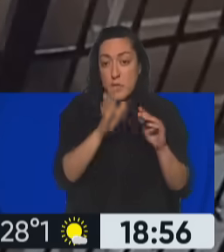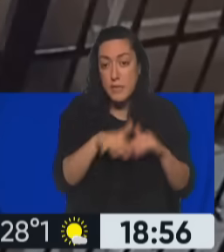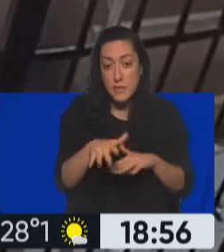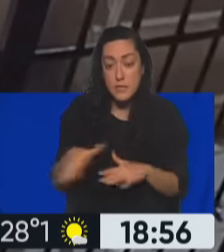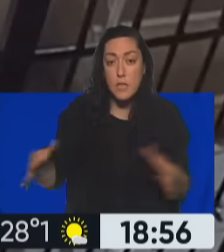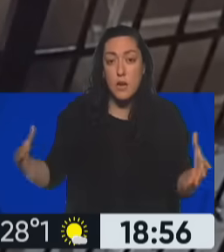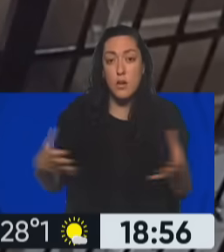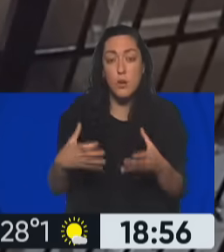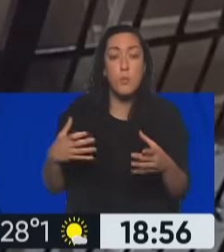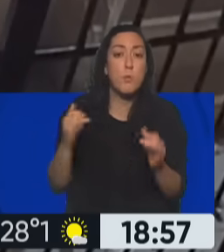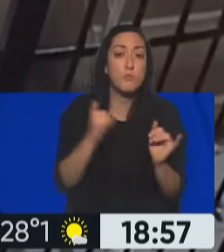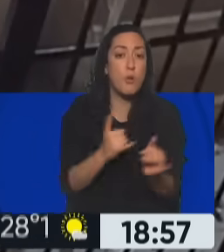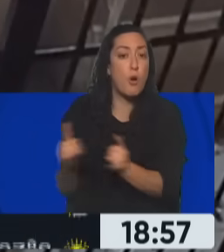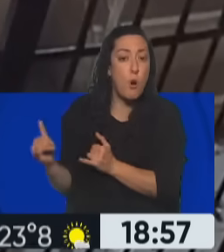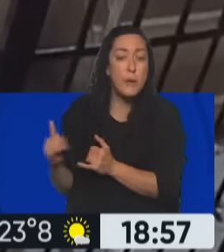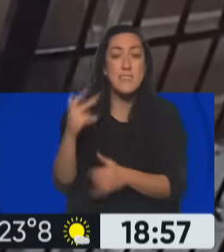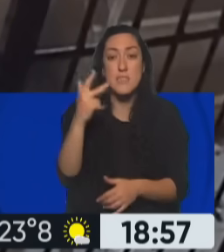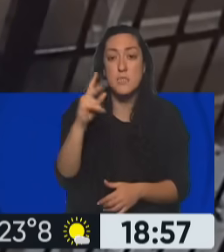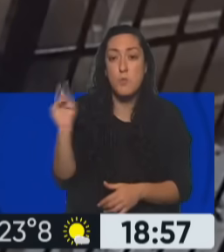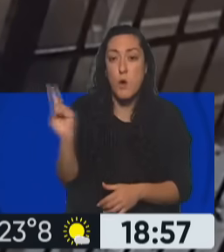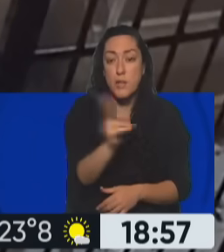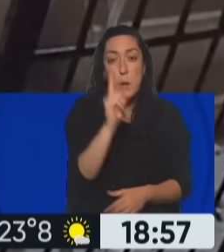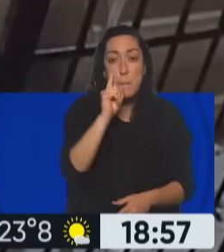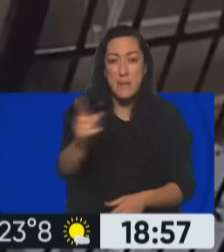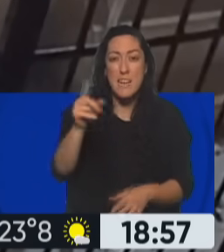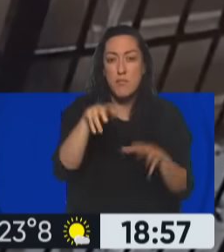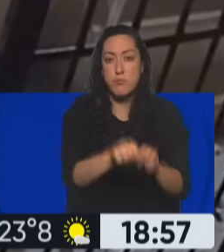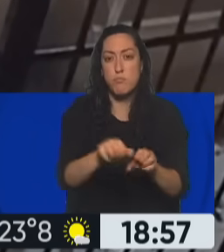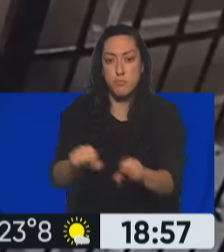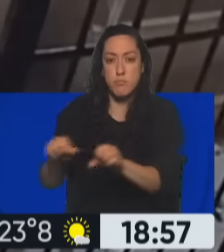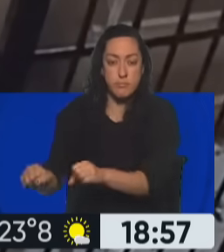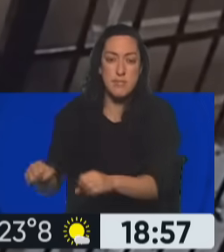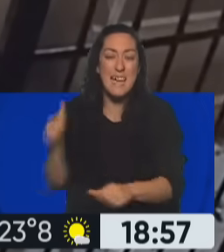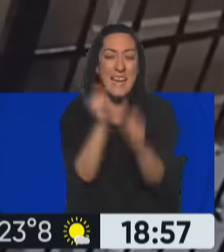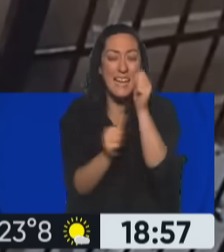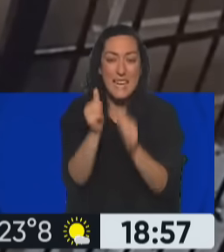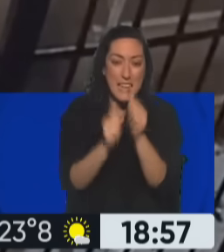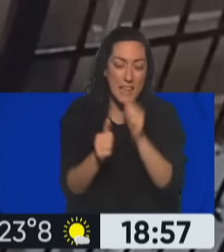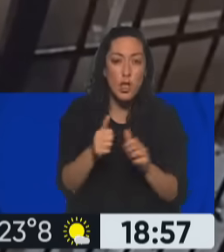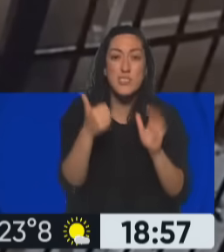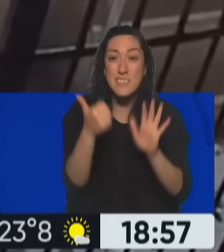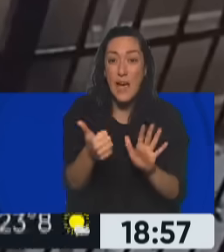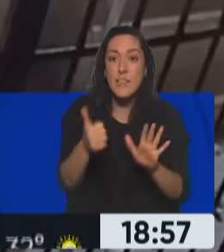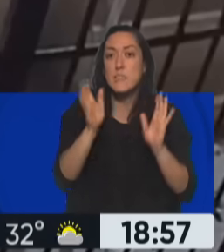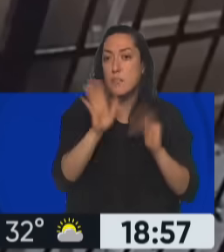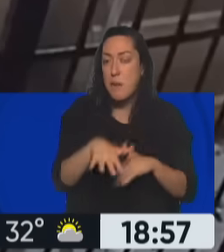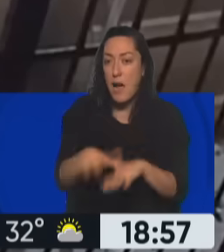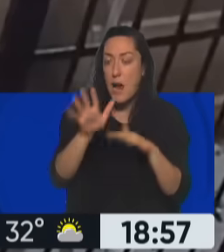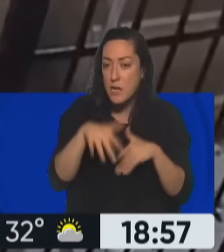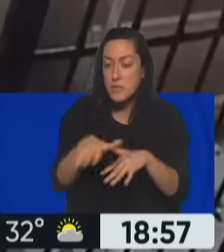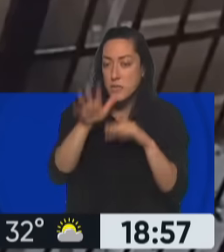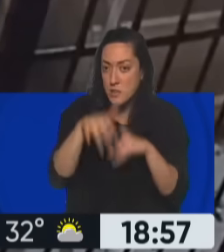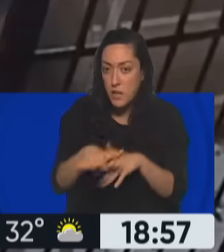justamente por estos jóvenes con al menos 3 muertos, más de 1000 detenidos y cientos de heridos tras 6 jornadas de movilizaciones. Las protestas motivadas